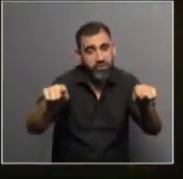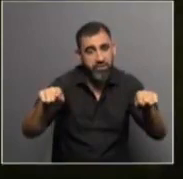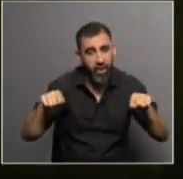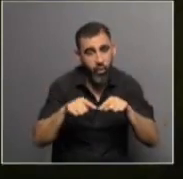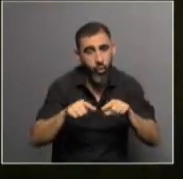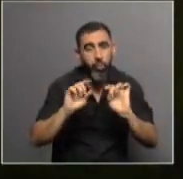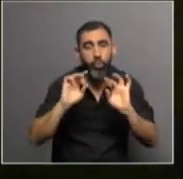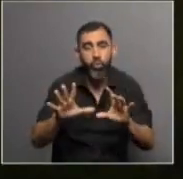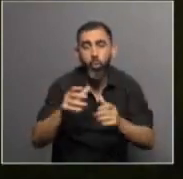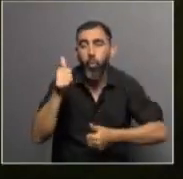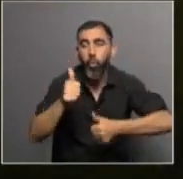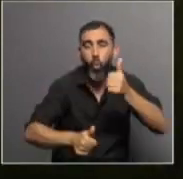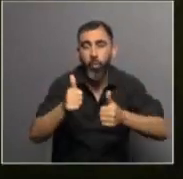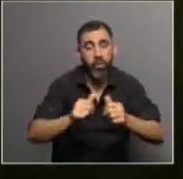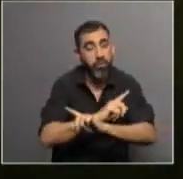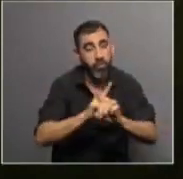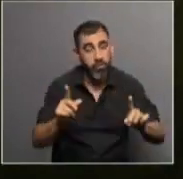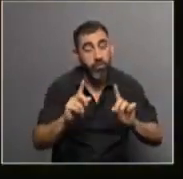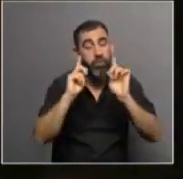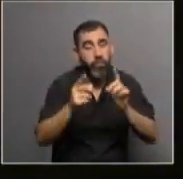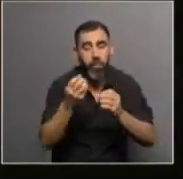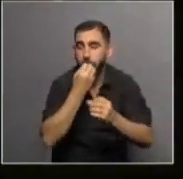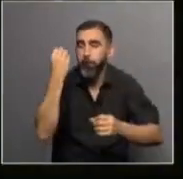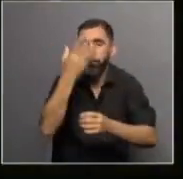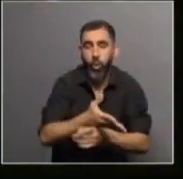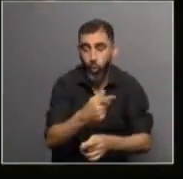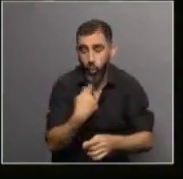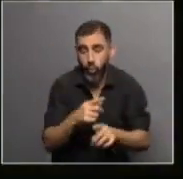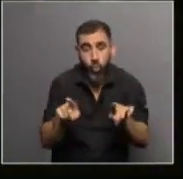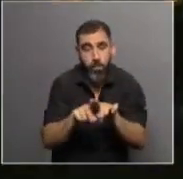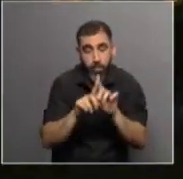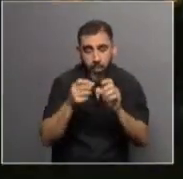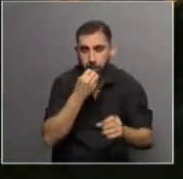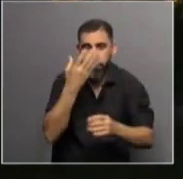por una competencia, sino para mejorarnos a nosotros